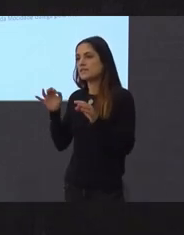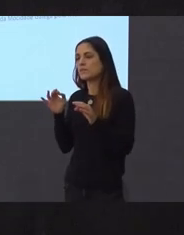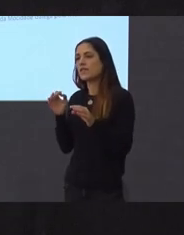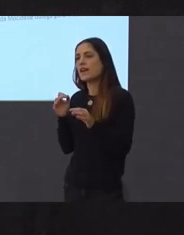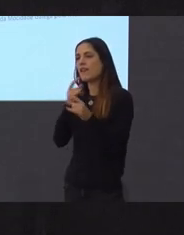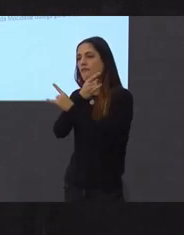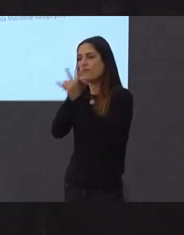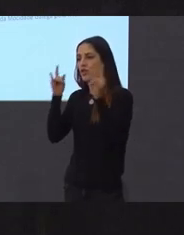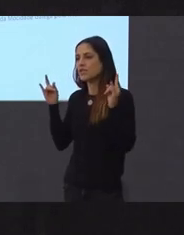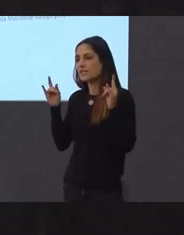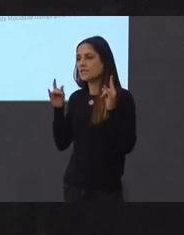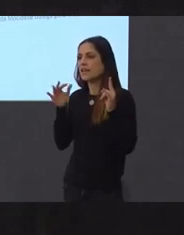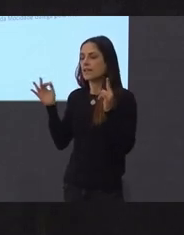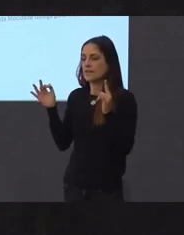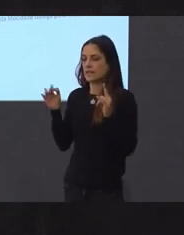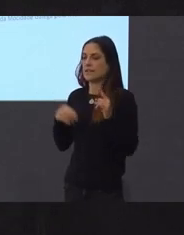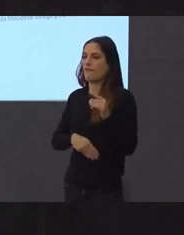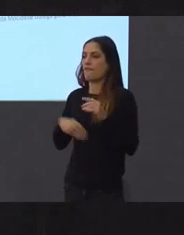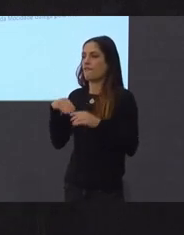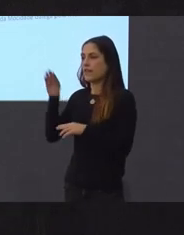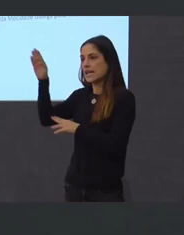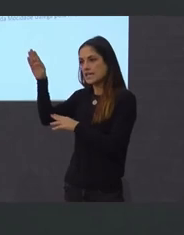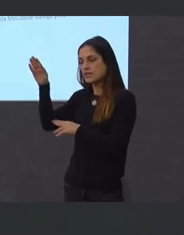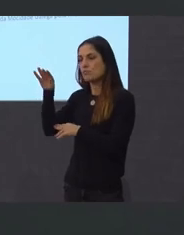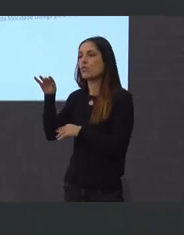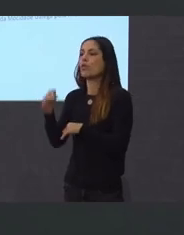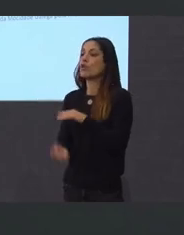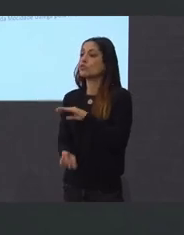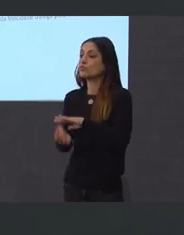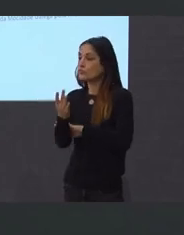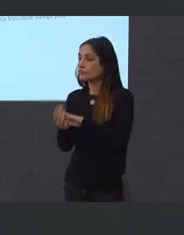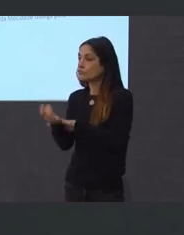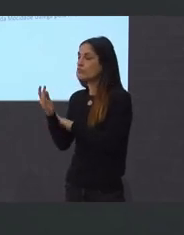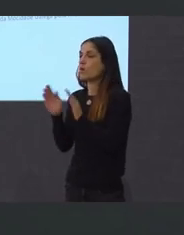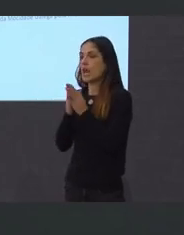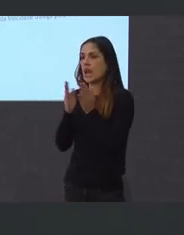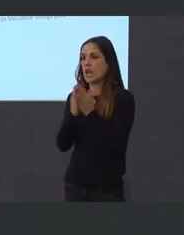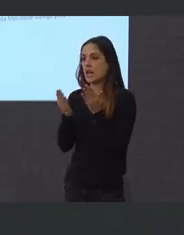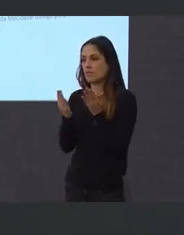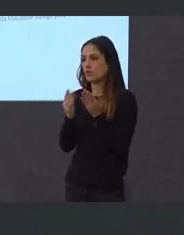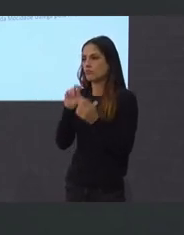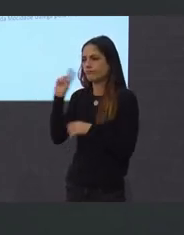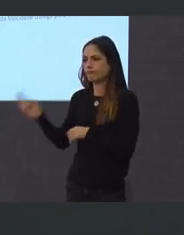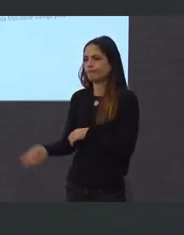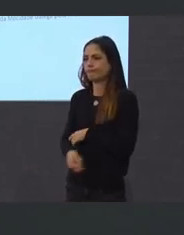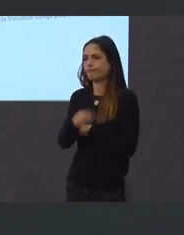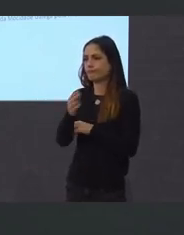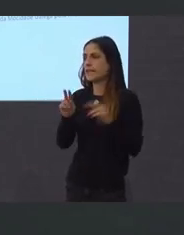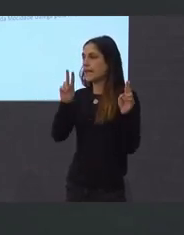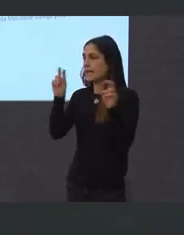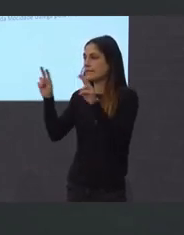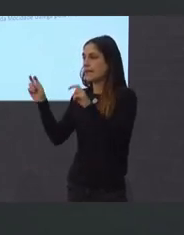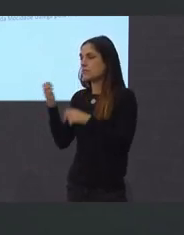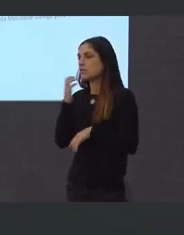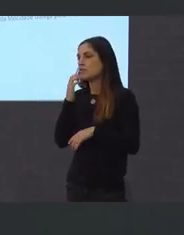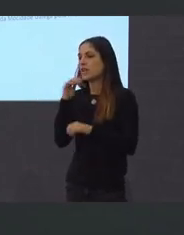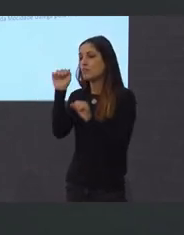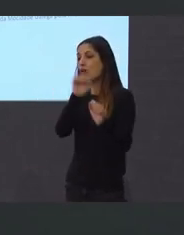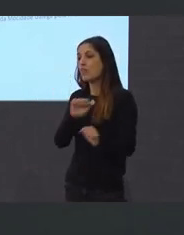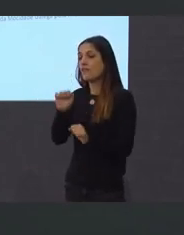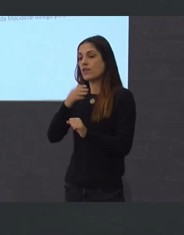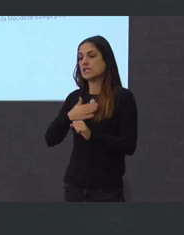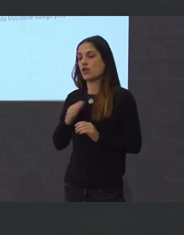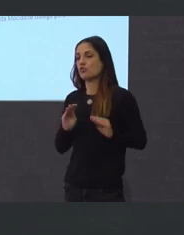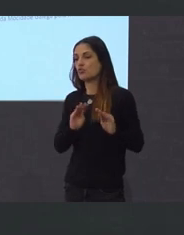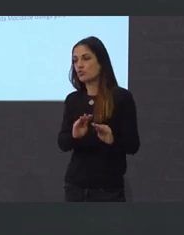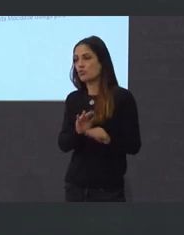franquismo. Publicou varios libros sobre estes temas, como por exemplo, En defensa de lo suyo, el papel de las mujeres